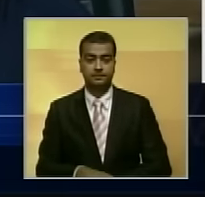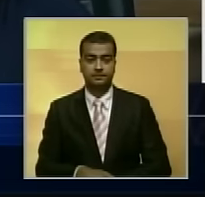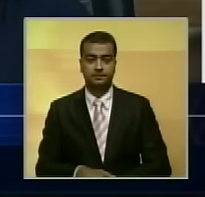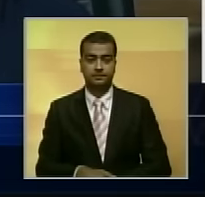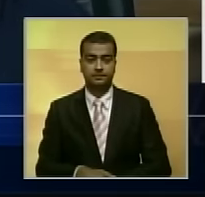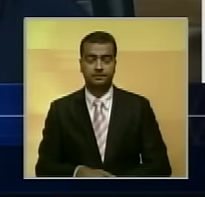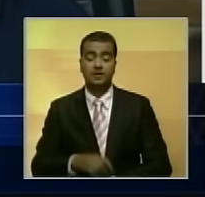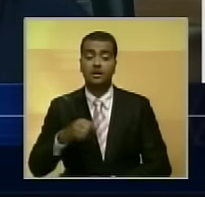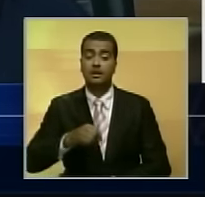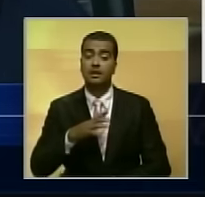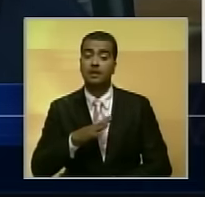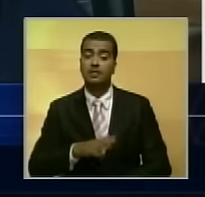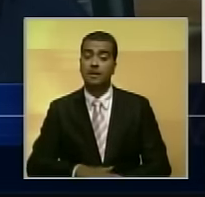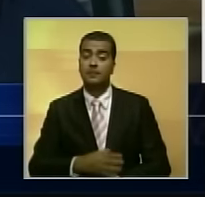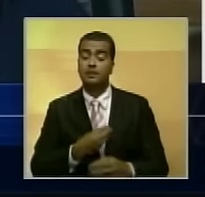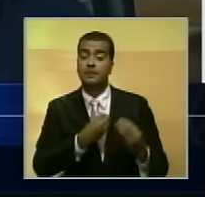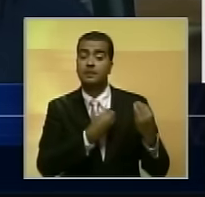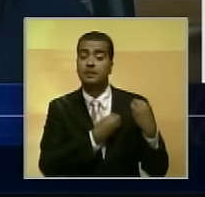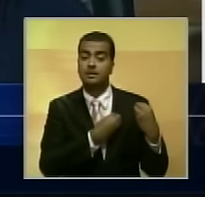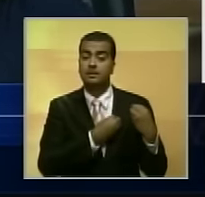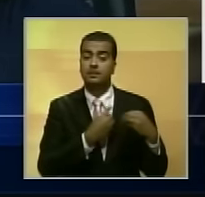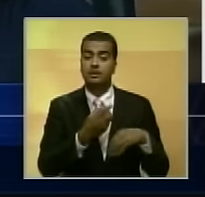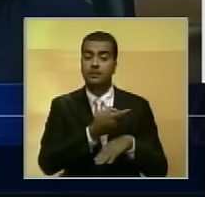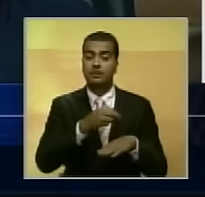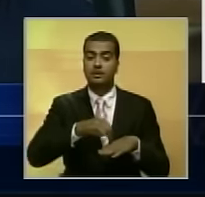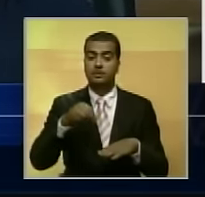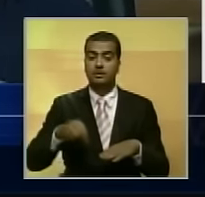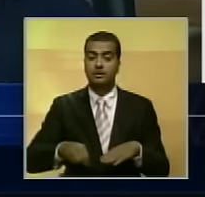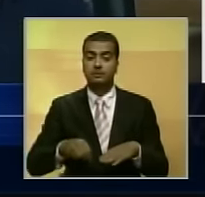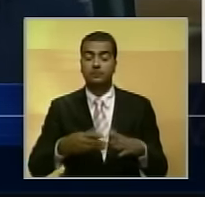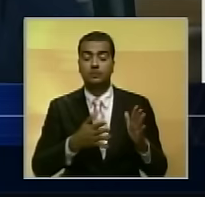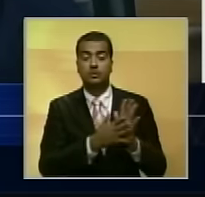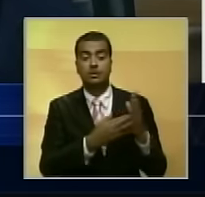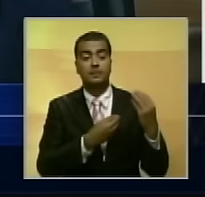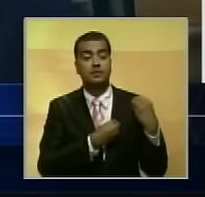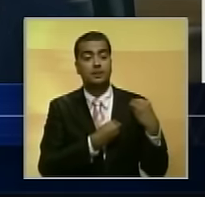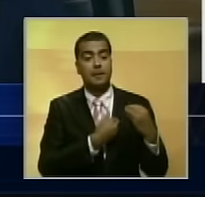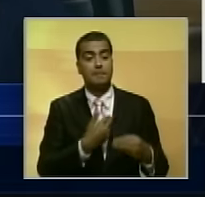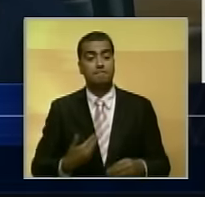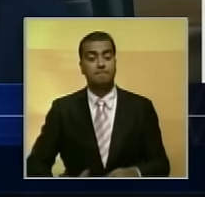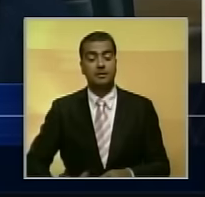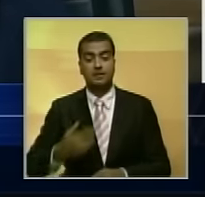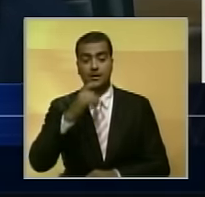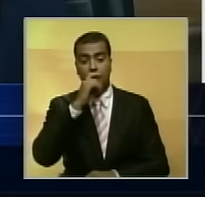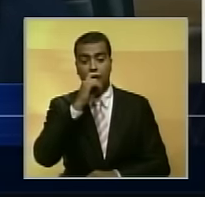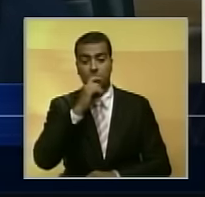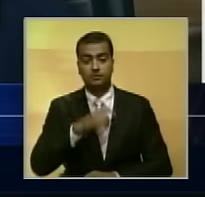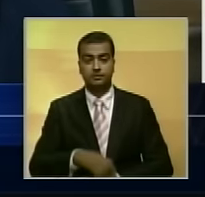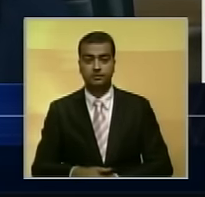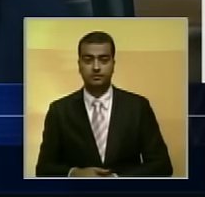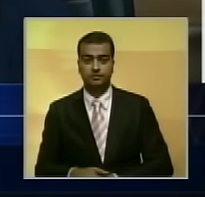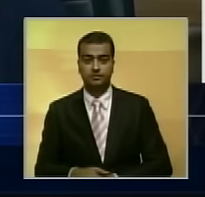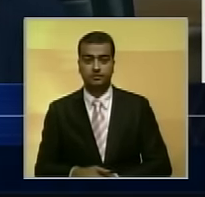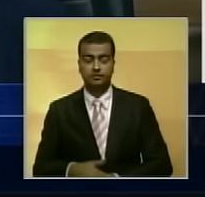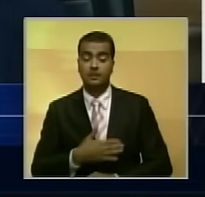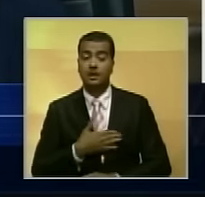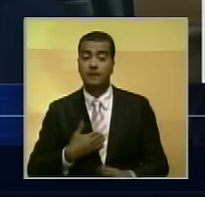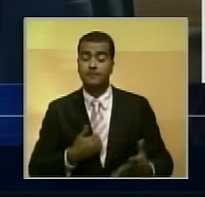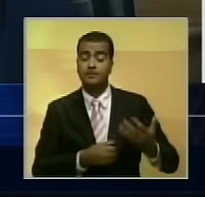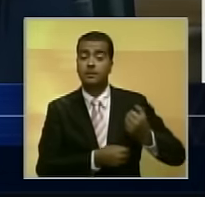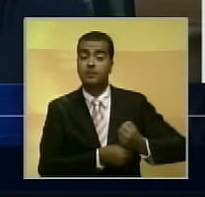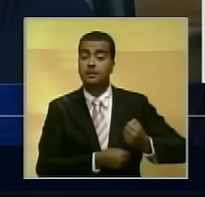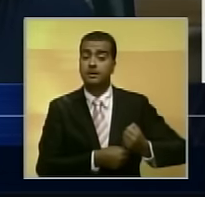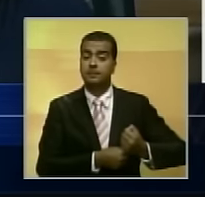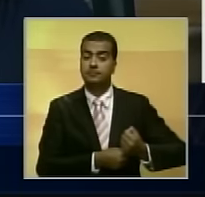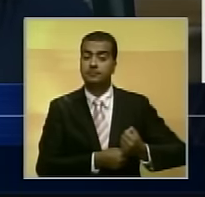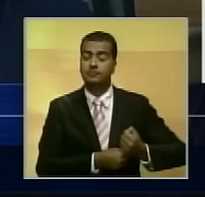Aquí estamos los representantes del gobierno nacional, los representantes del presidente Nicolás Maduro, dispuestos y esperando a